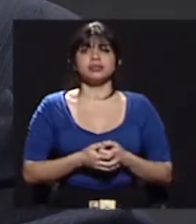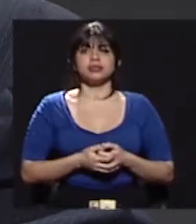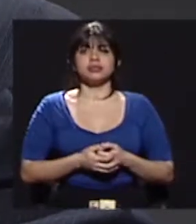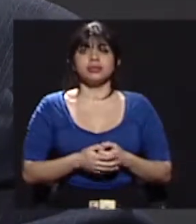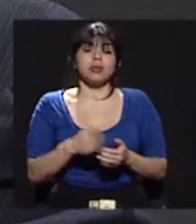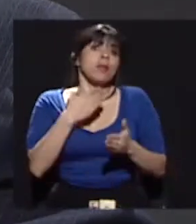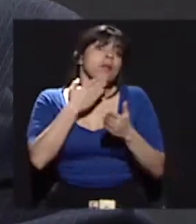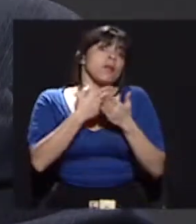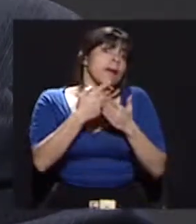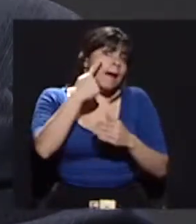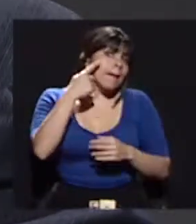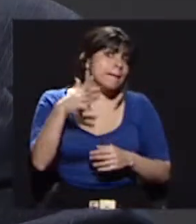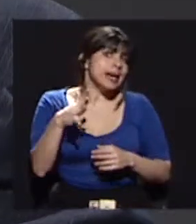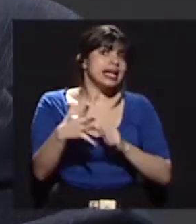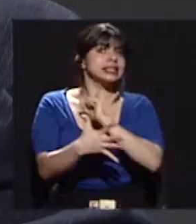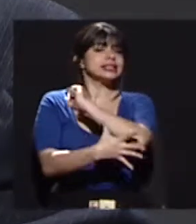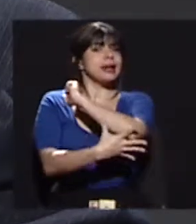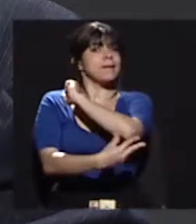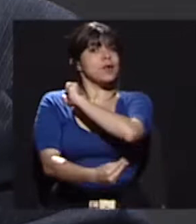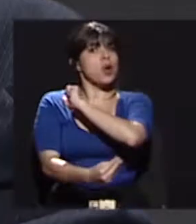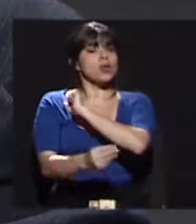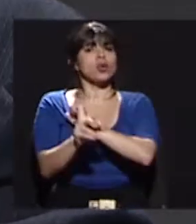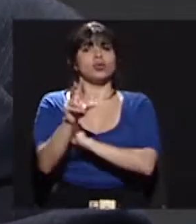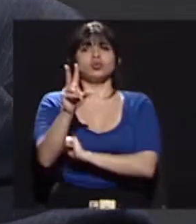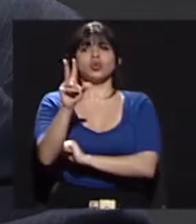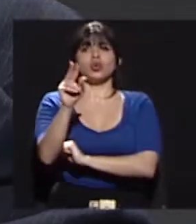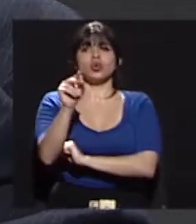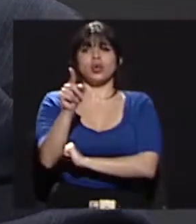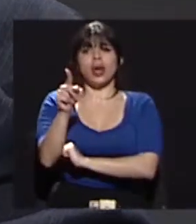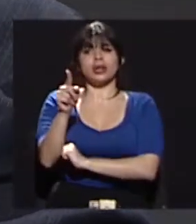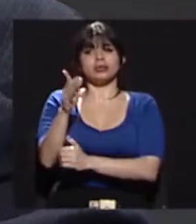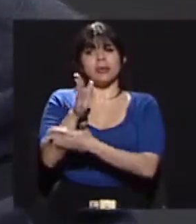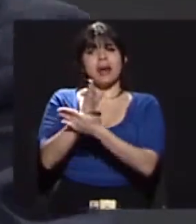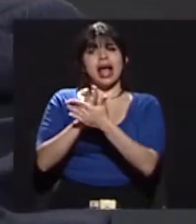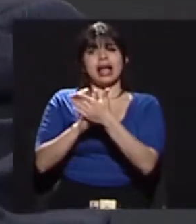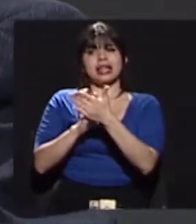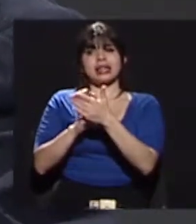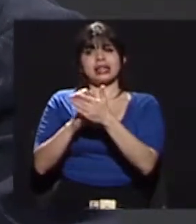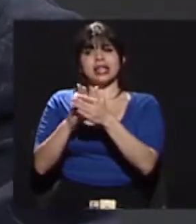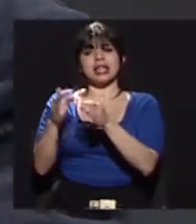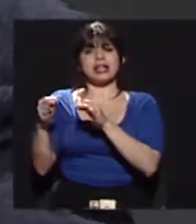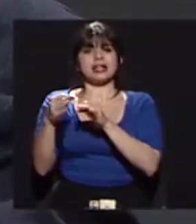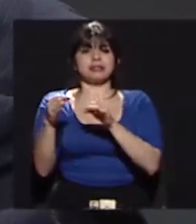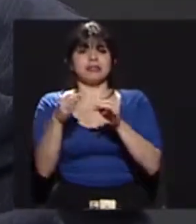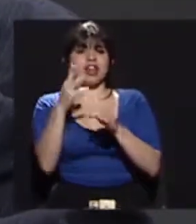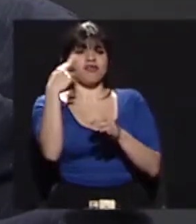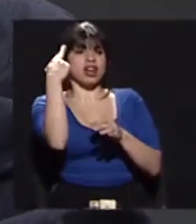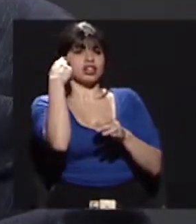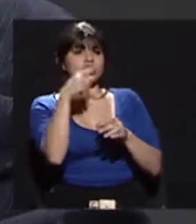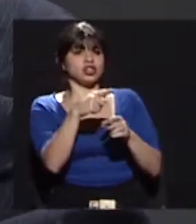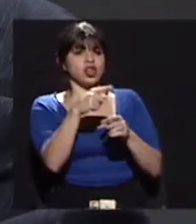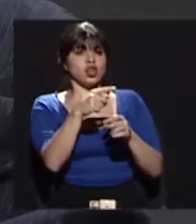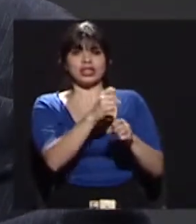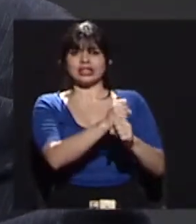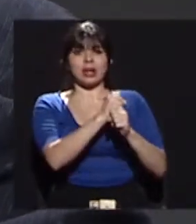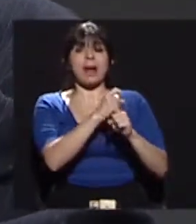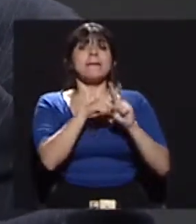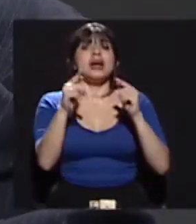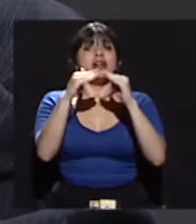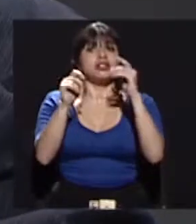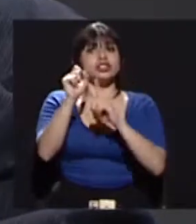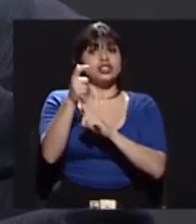bueno pareciera que la pobreza no es un factor explicativo de la inseguridad pero la desigualdad social sí lo es